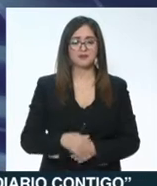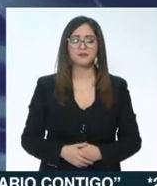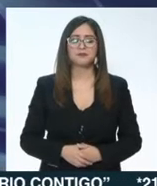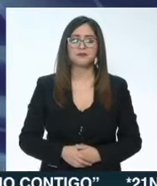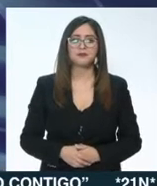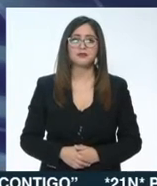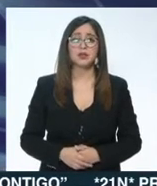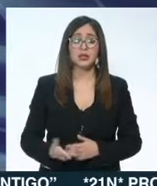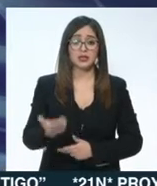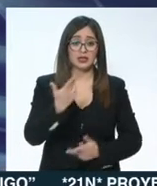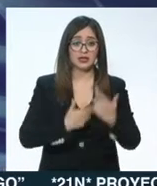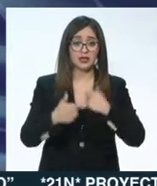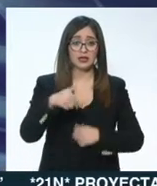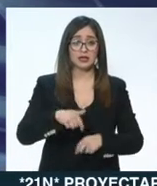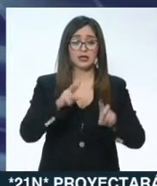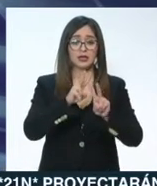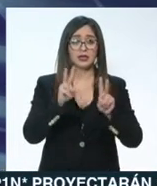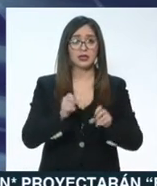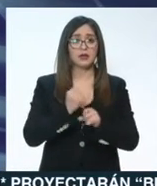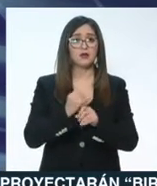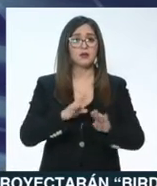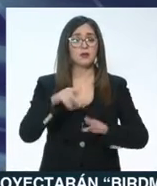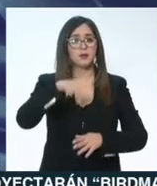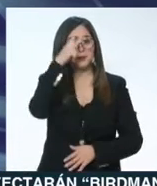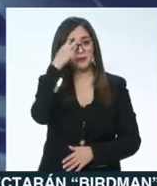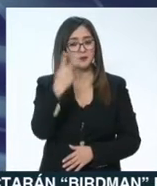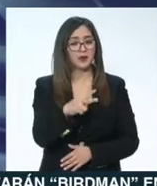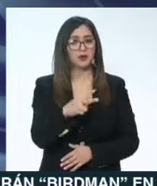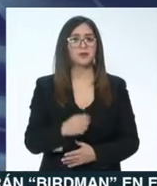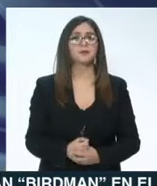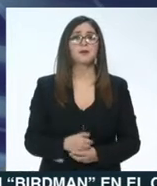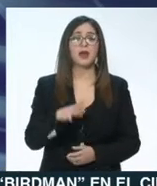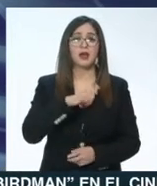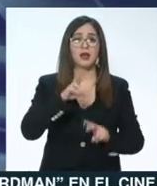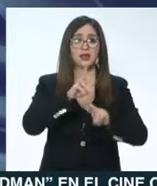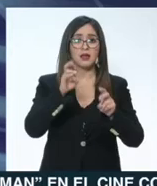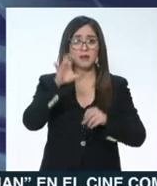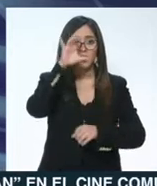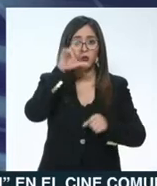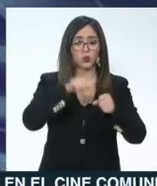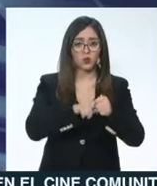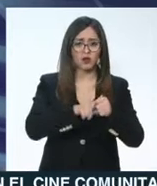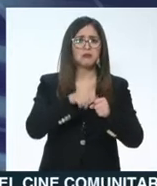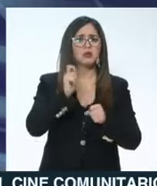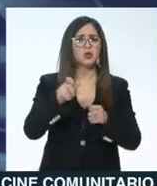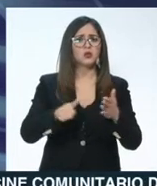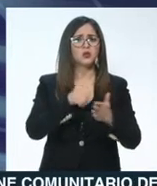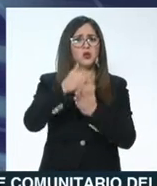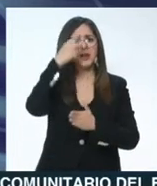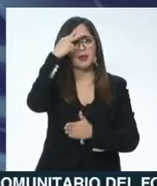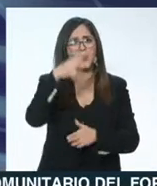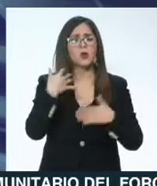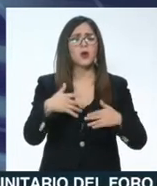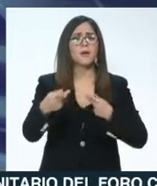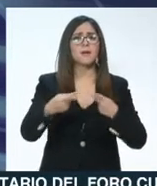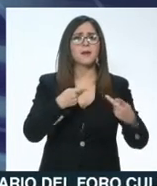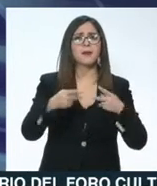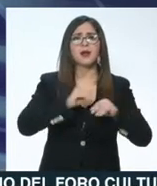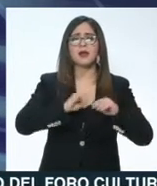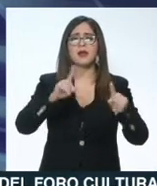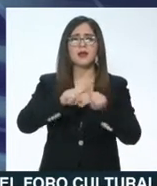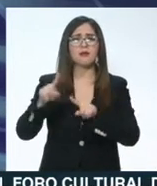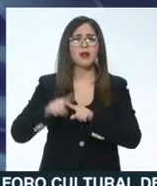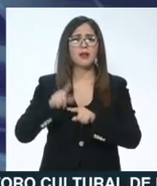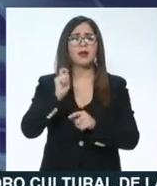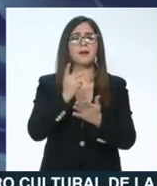Y ya de regreso con información de nuestro país, fíjense, le platicamos, tenemos temas culturales, porque la Ciudad de México pues prepara una festividad muy especial con motivo